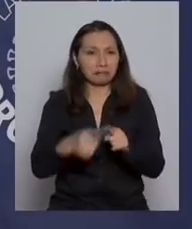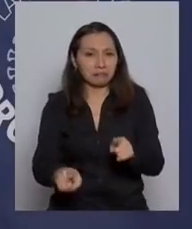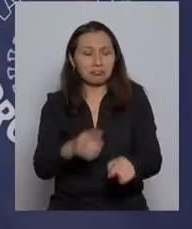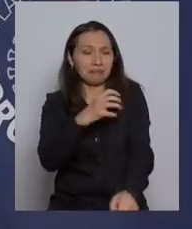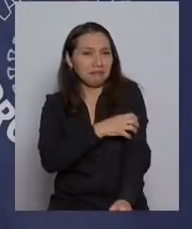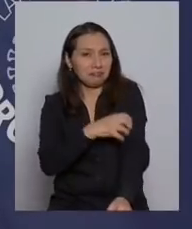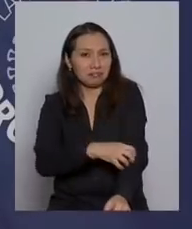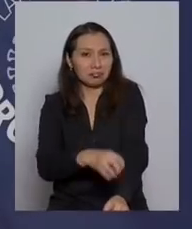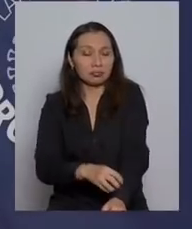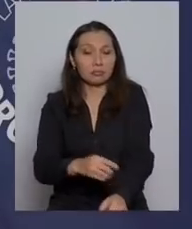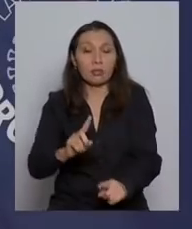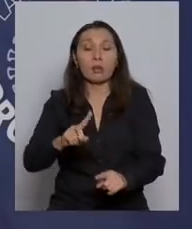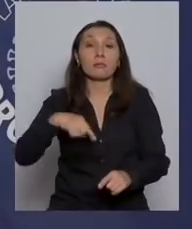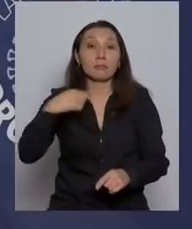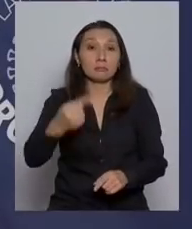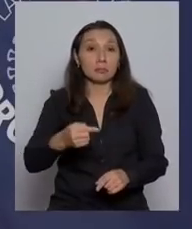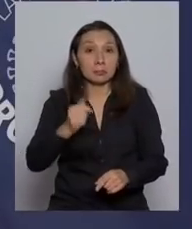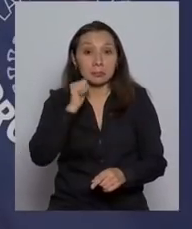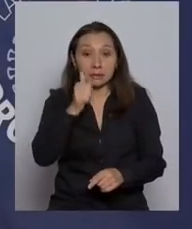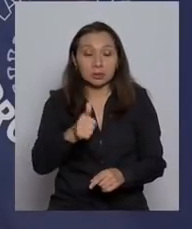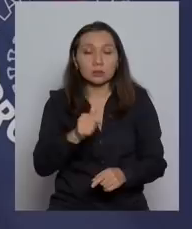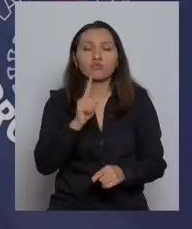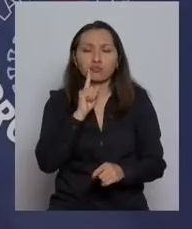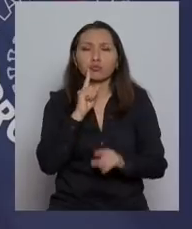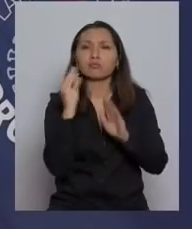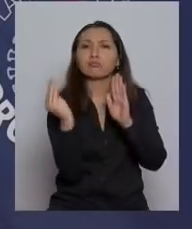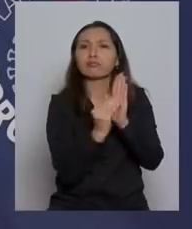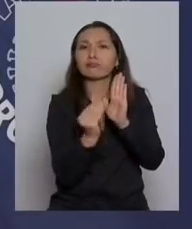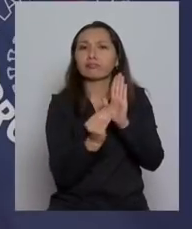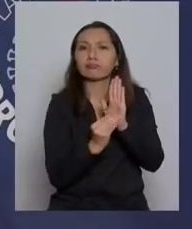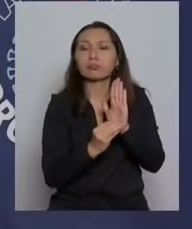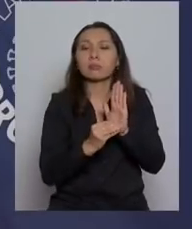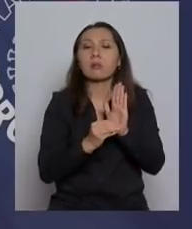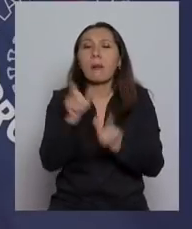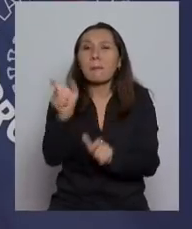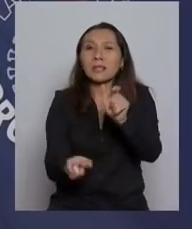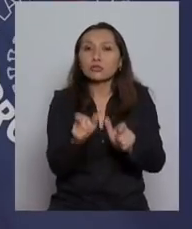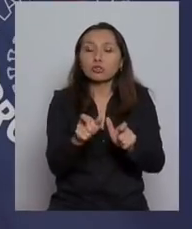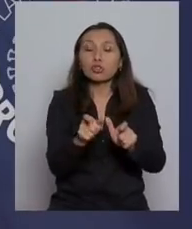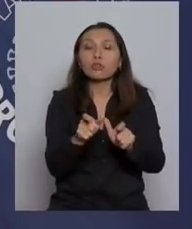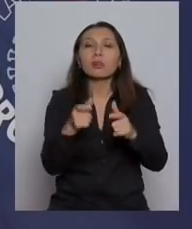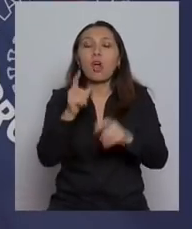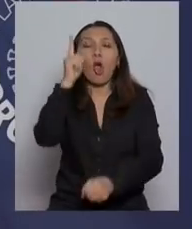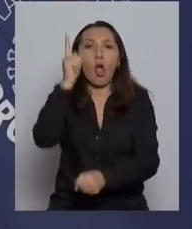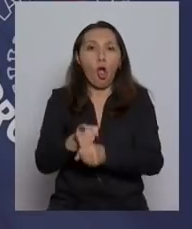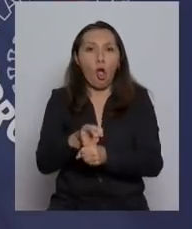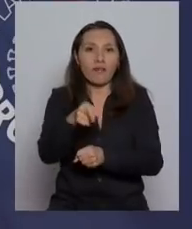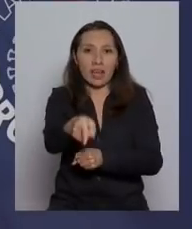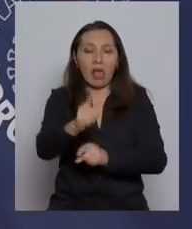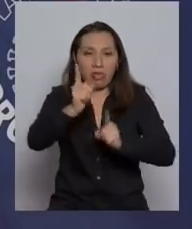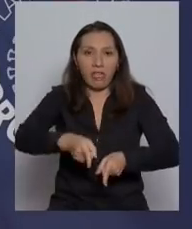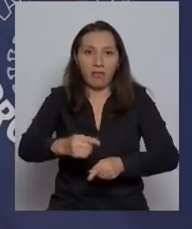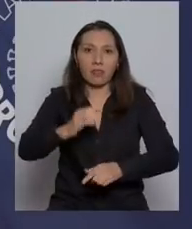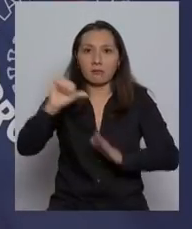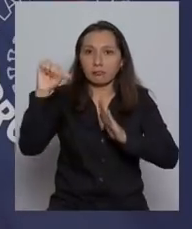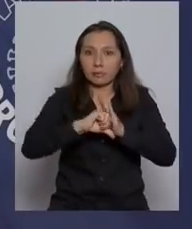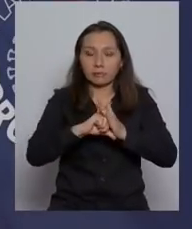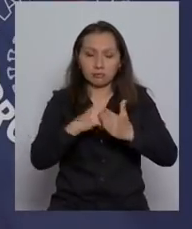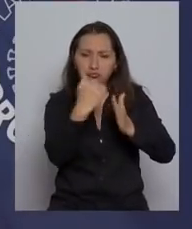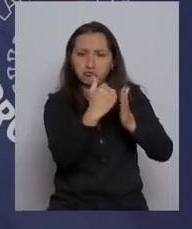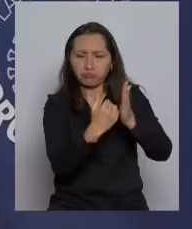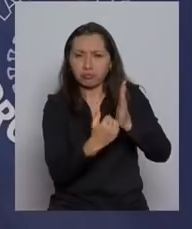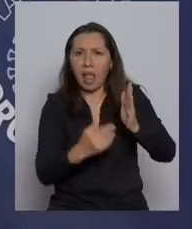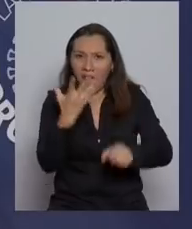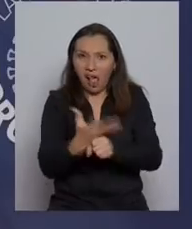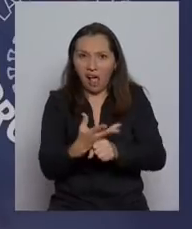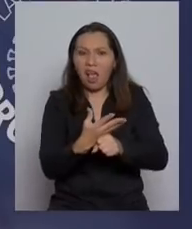el día de pasado mañana, ¿no es cierto?, tiene un registro de todas las personas que están obligadas a guardar cuarentena.